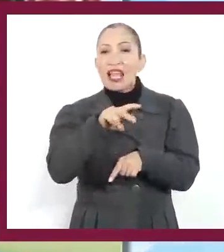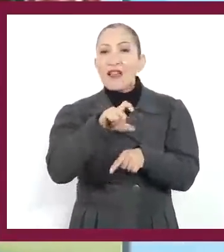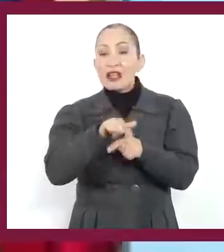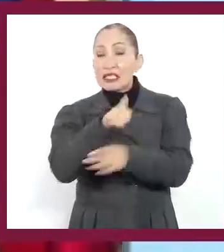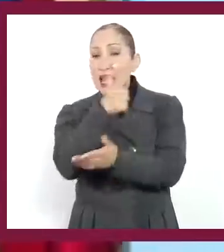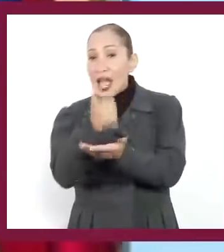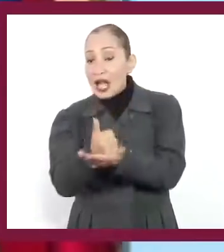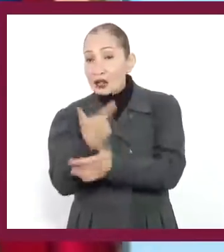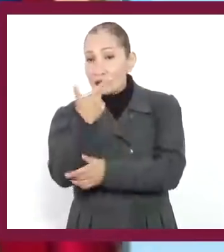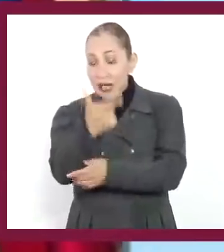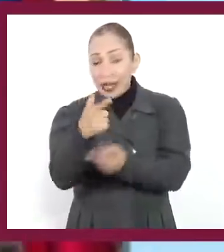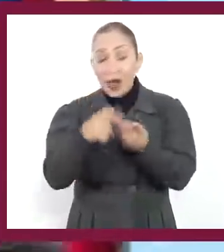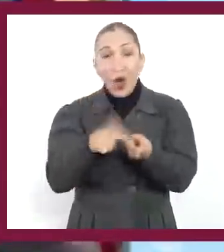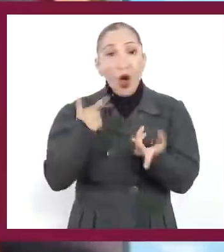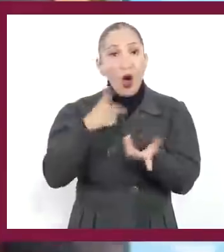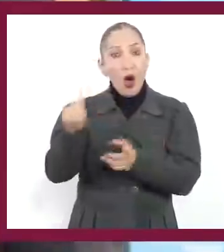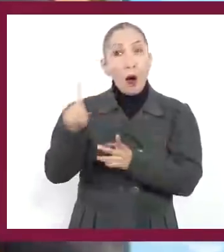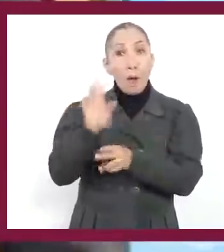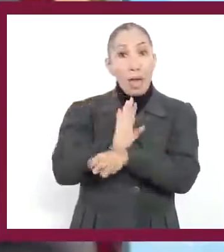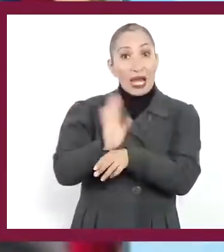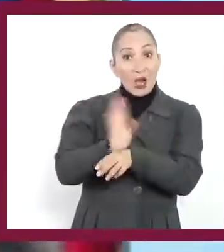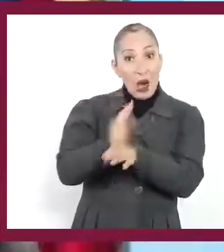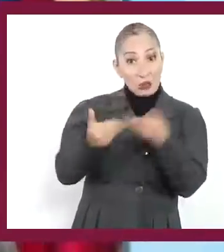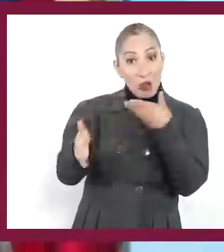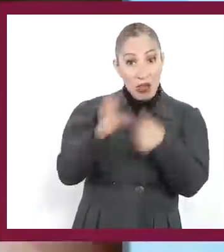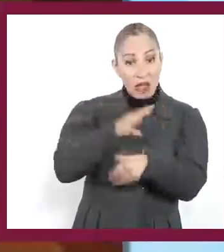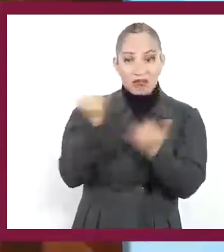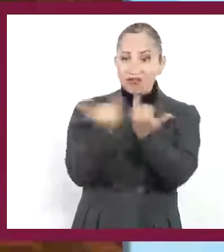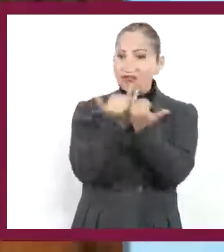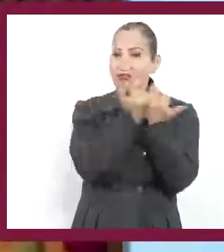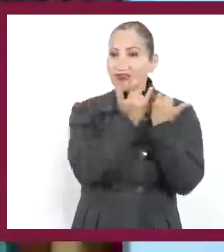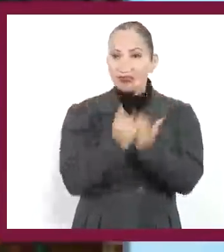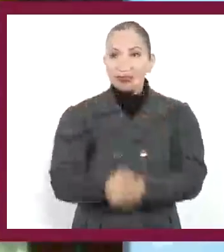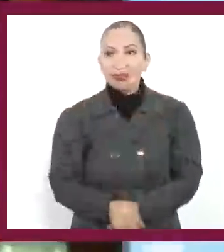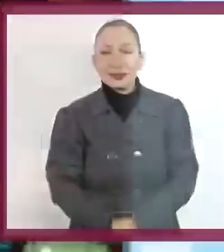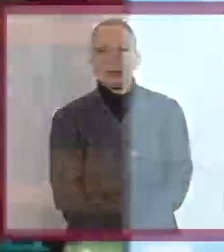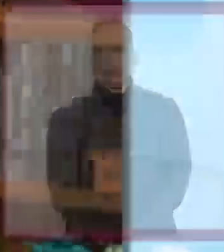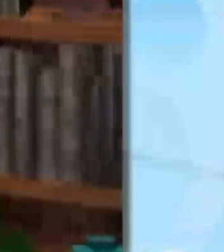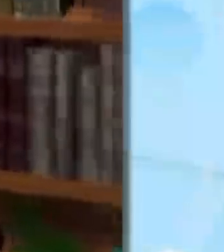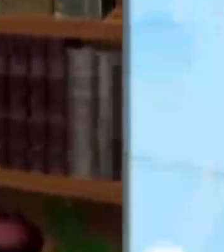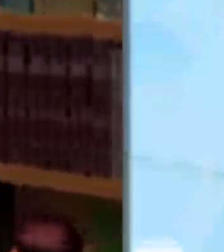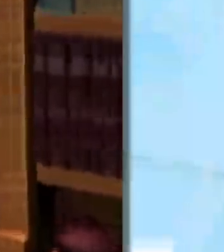enanos, o las telenovelas y las películas modernas.